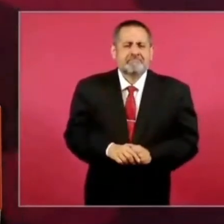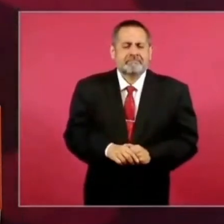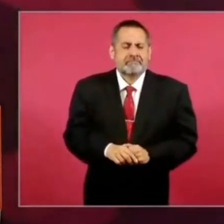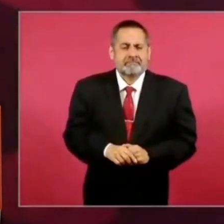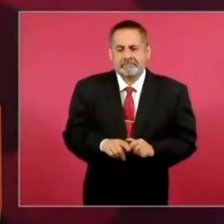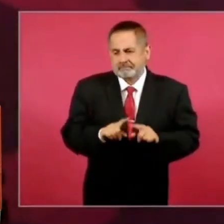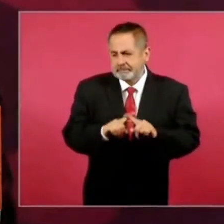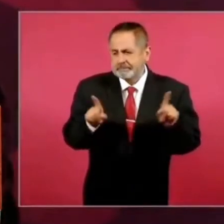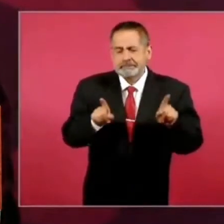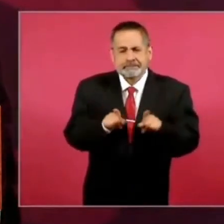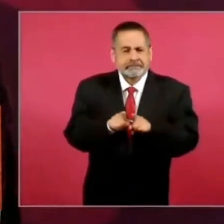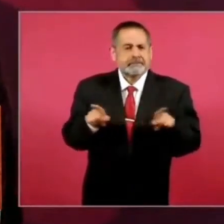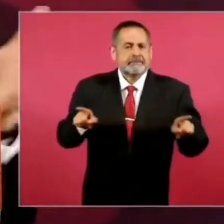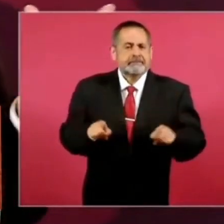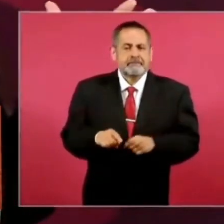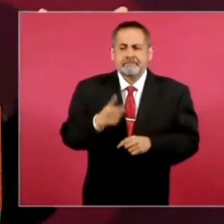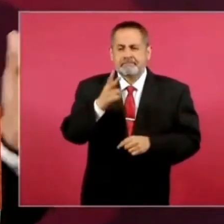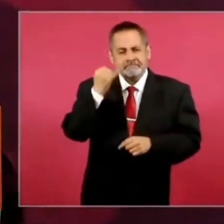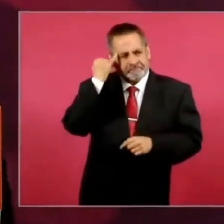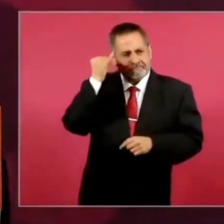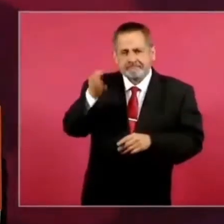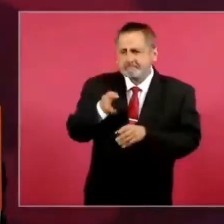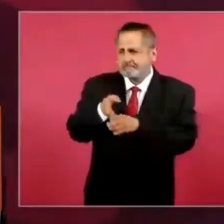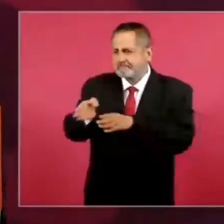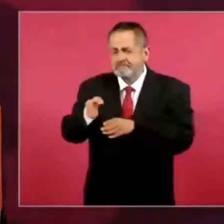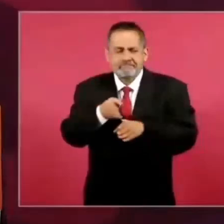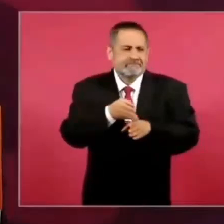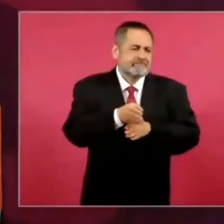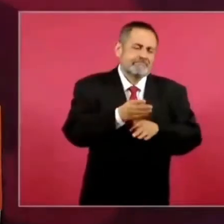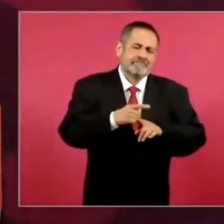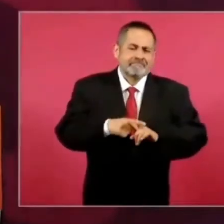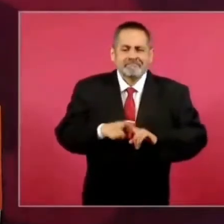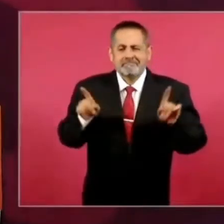distintos, son dos proyectos